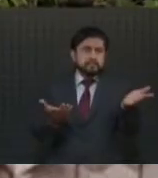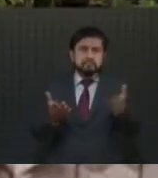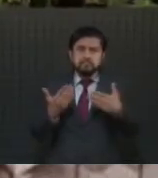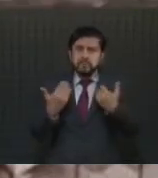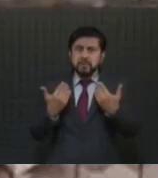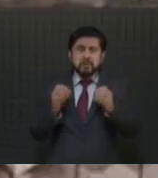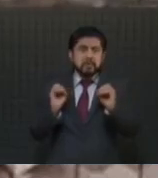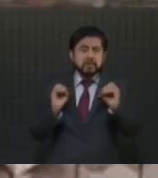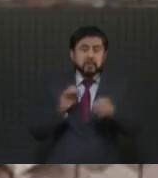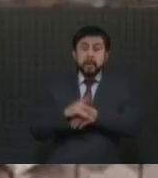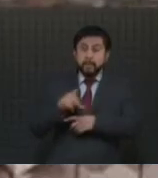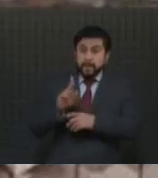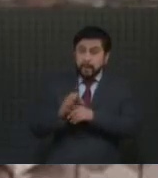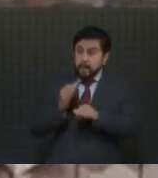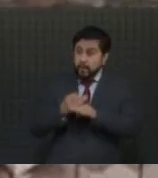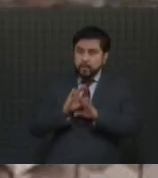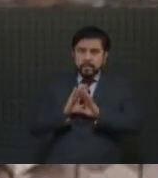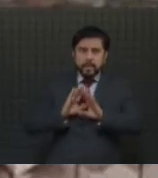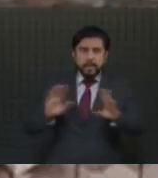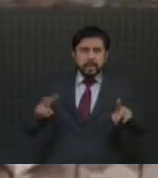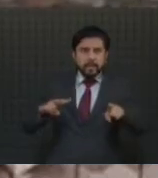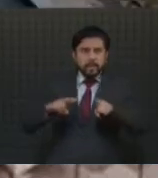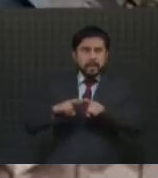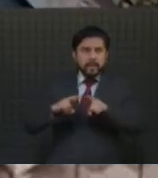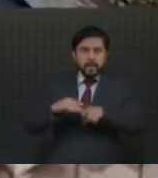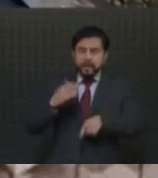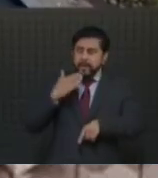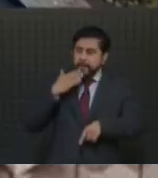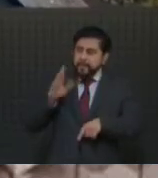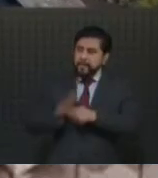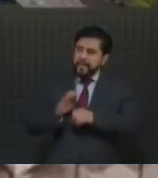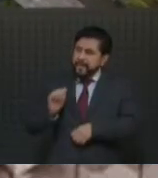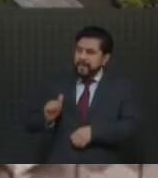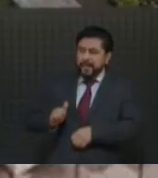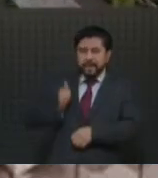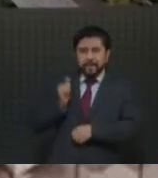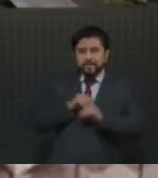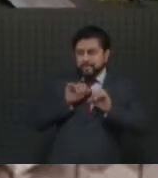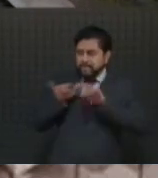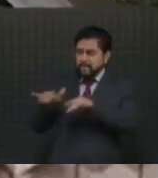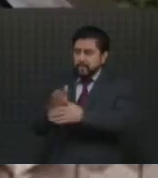que tenemos este parque, lo estamos aprovechando al 100.